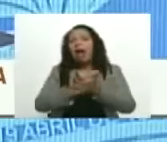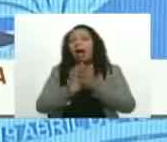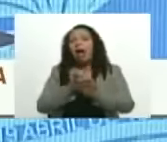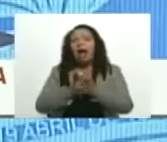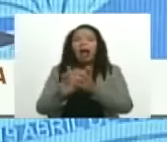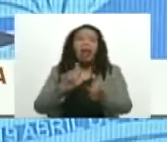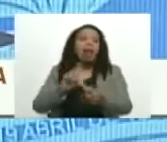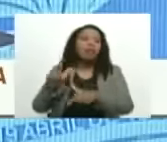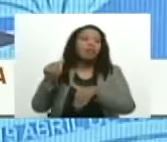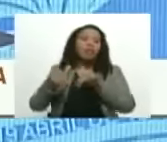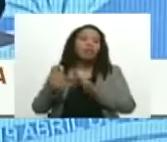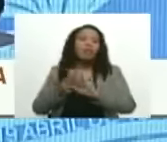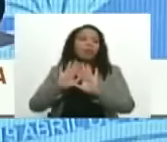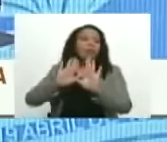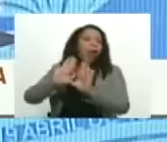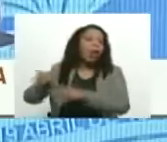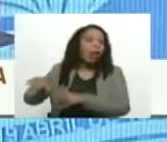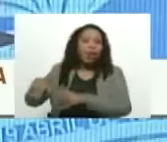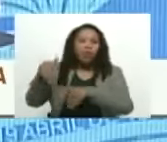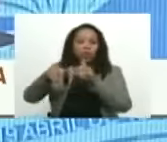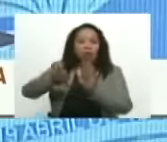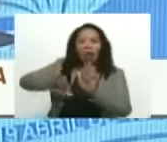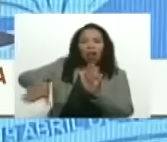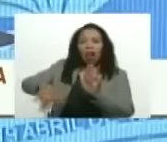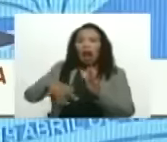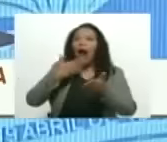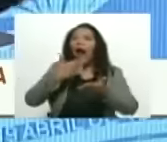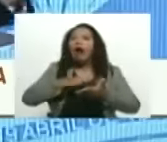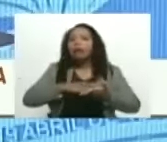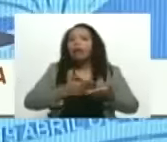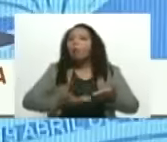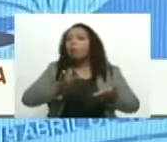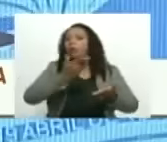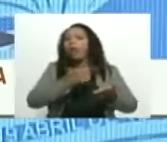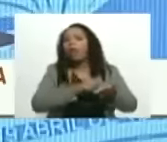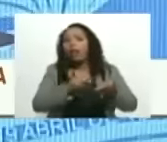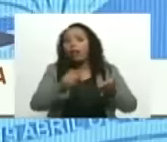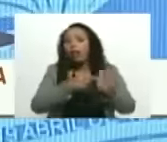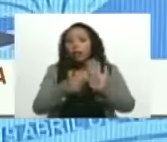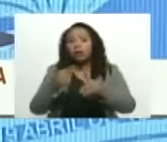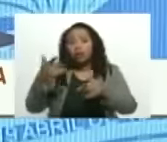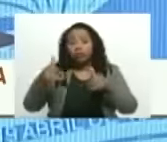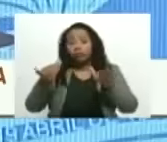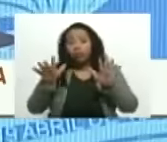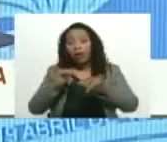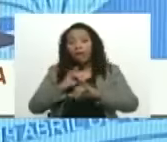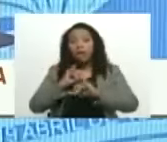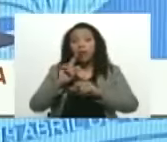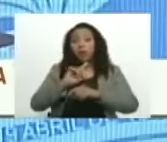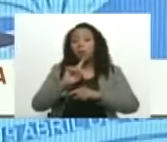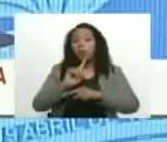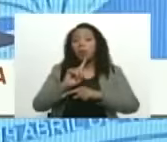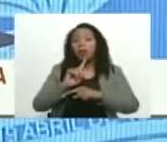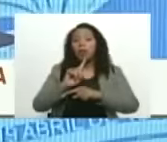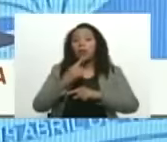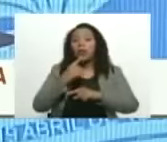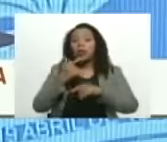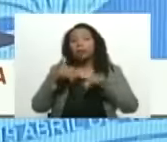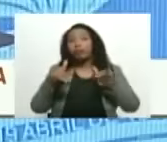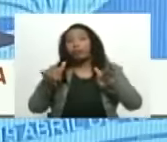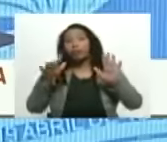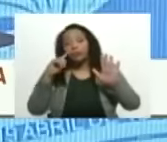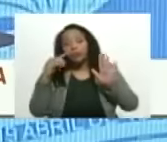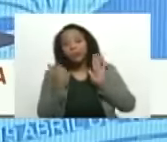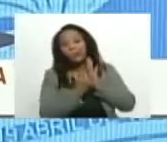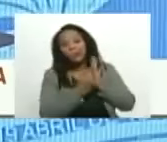esa acta en cada mesa, supuestamente hicieron una totalización que todavía supuestamente no ha terminado, y digo supuestamente porque vamos a demostrar